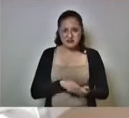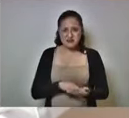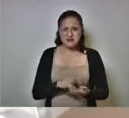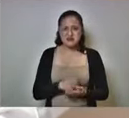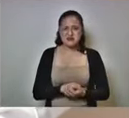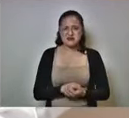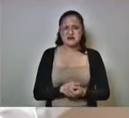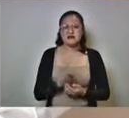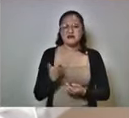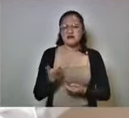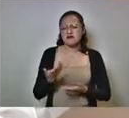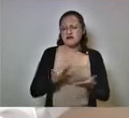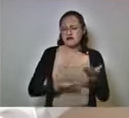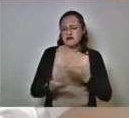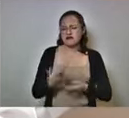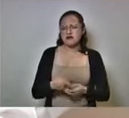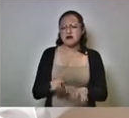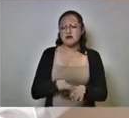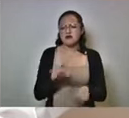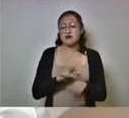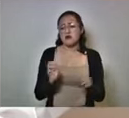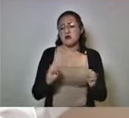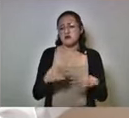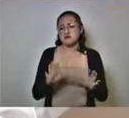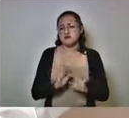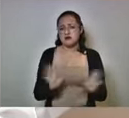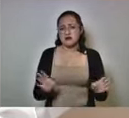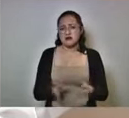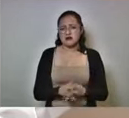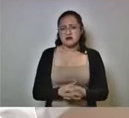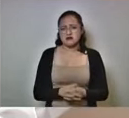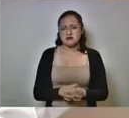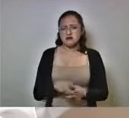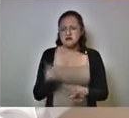las finanzas públicas van a quedar intactas?